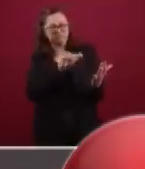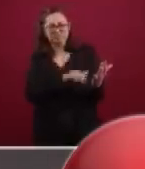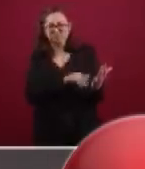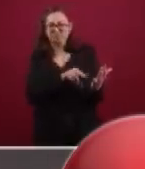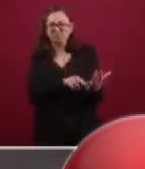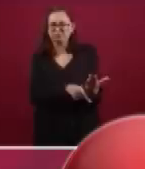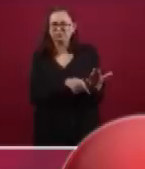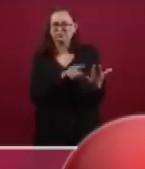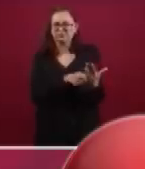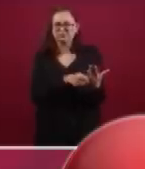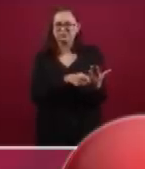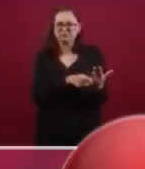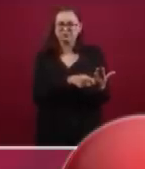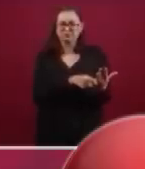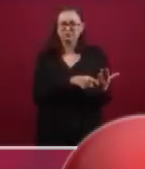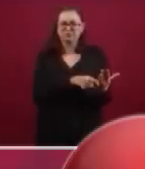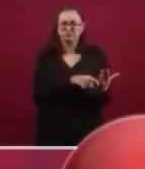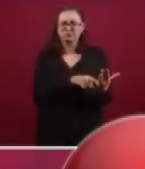y buscaba otro